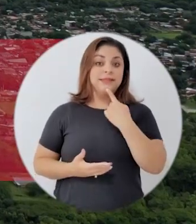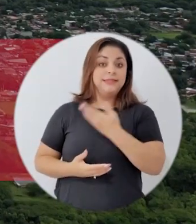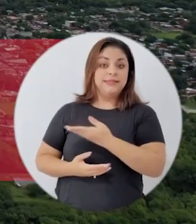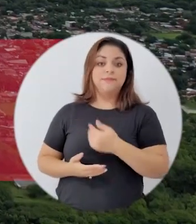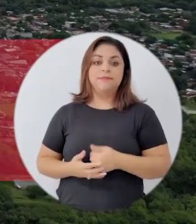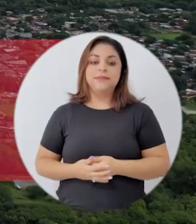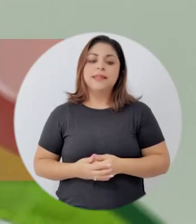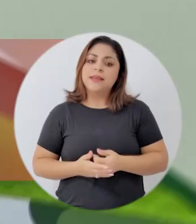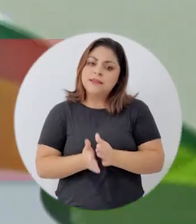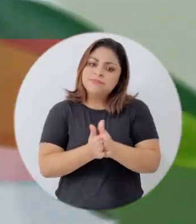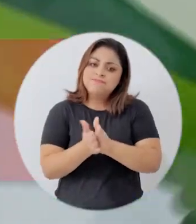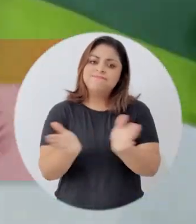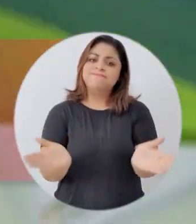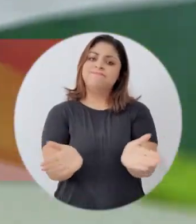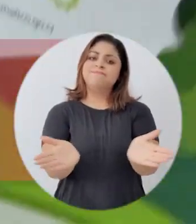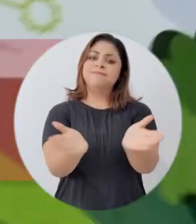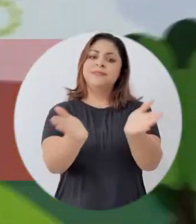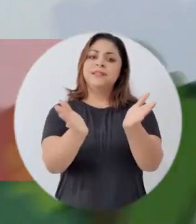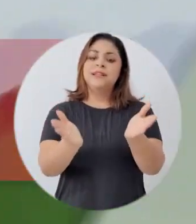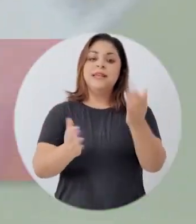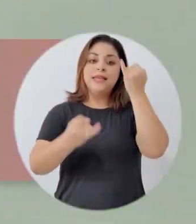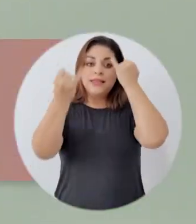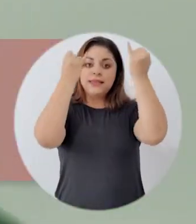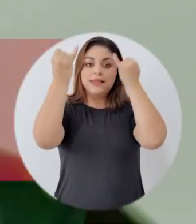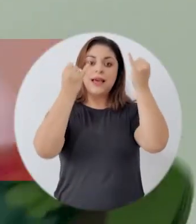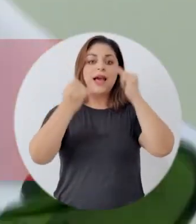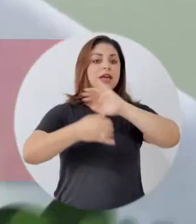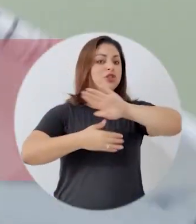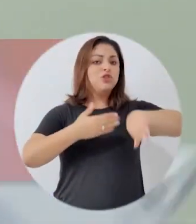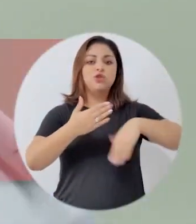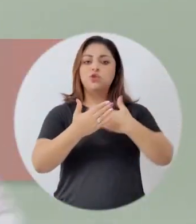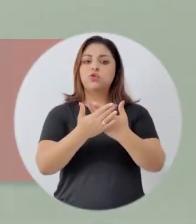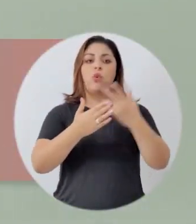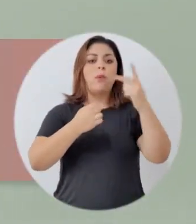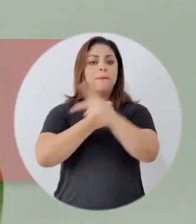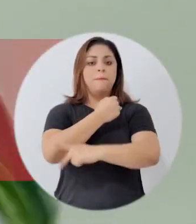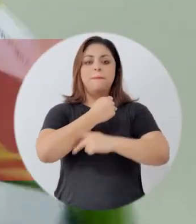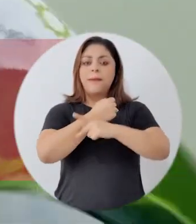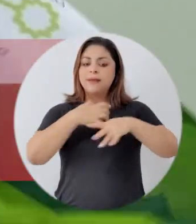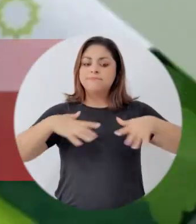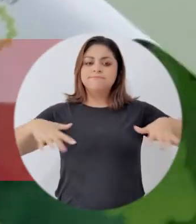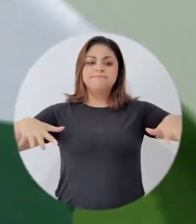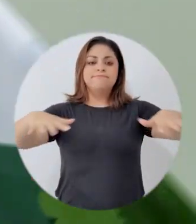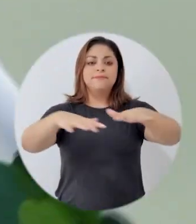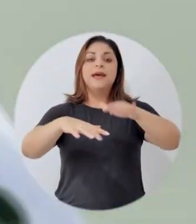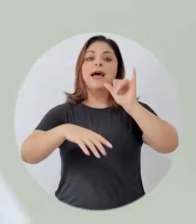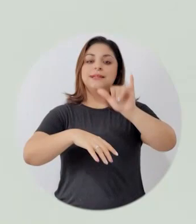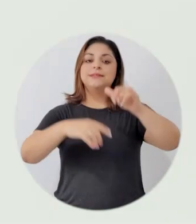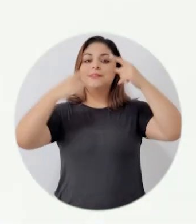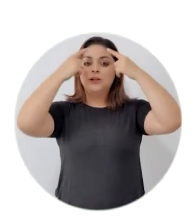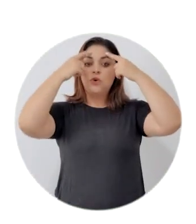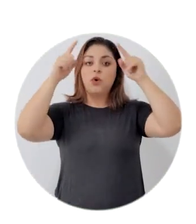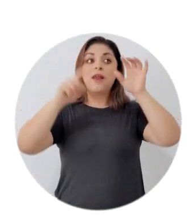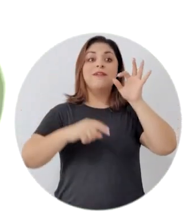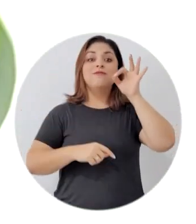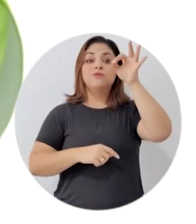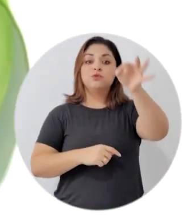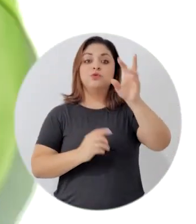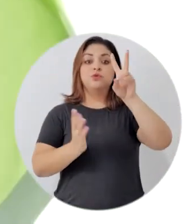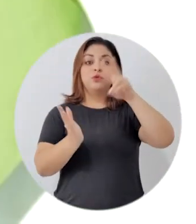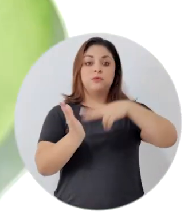Manuel, el incentivar estas iniciativas en todos los niveles, en todas las instancias a nivel país es la forma en la que vamos a poder lograr